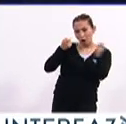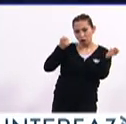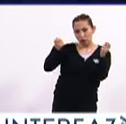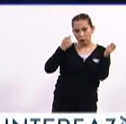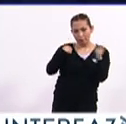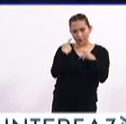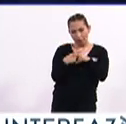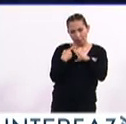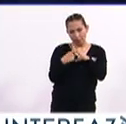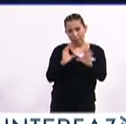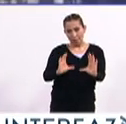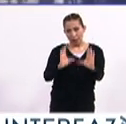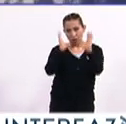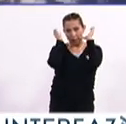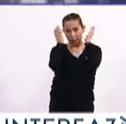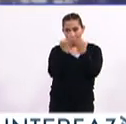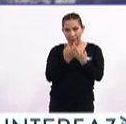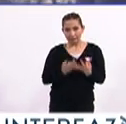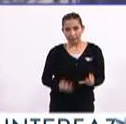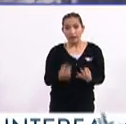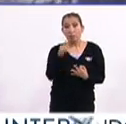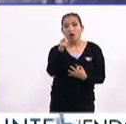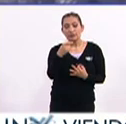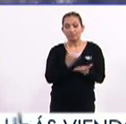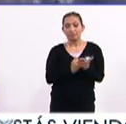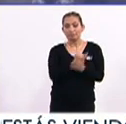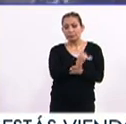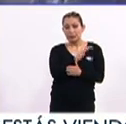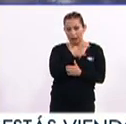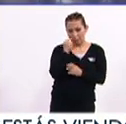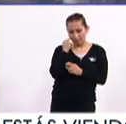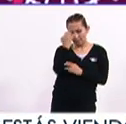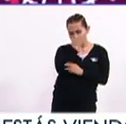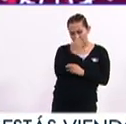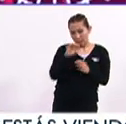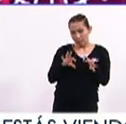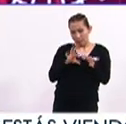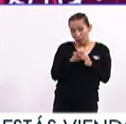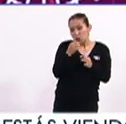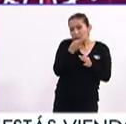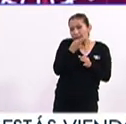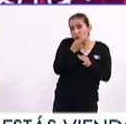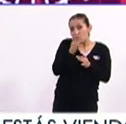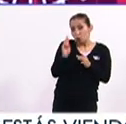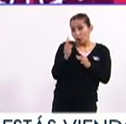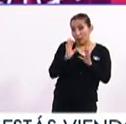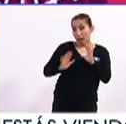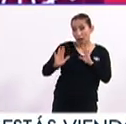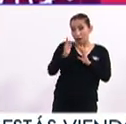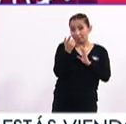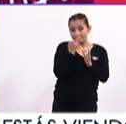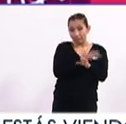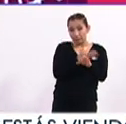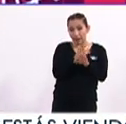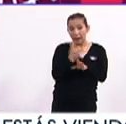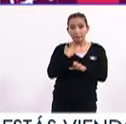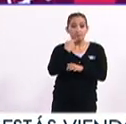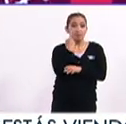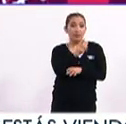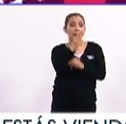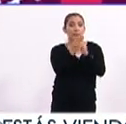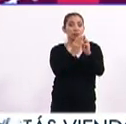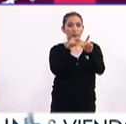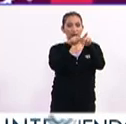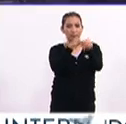las fluctuaciones de la velocidad terrestre y es el que decide si hay que añadir o no un segundo al tiempo universal coordinado, que rige el mundo